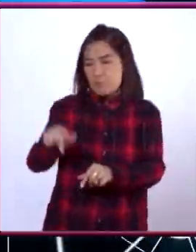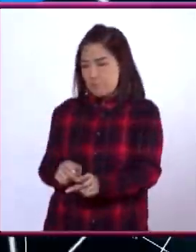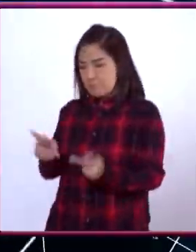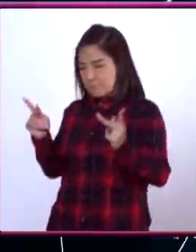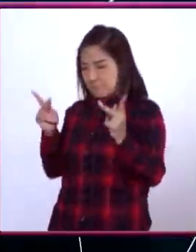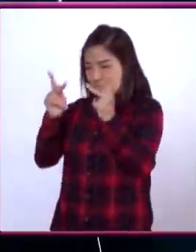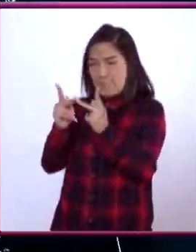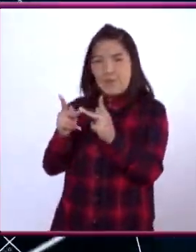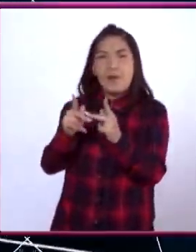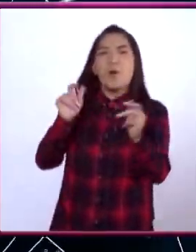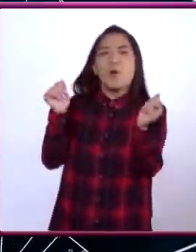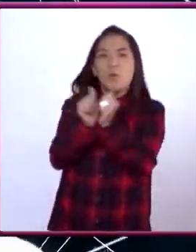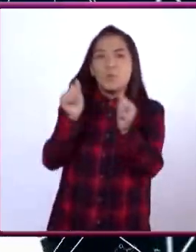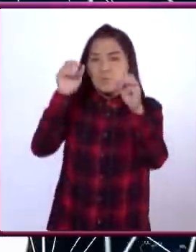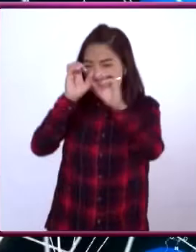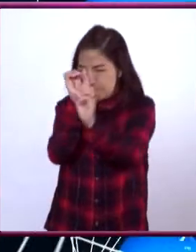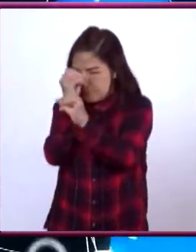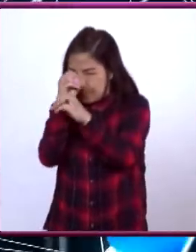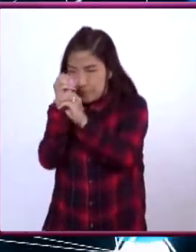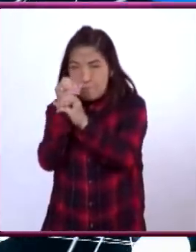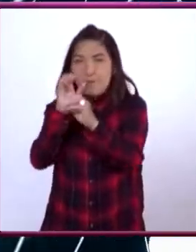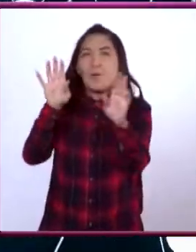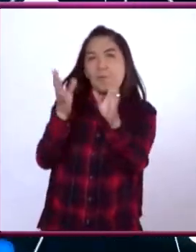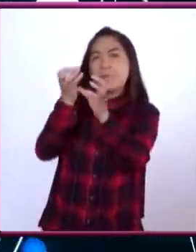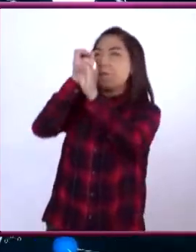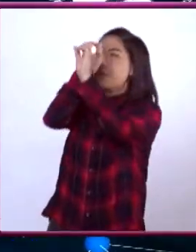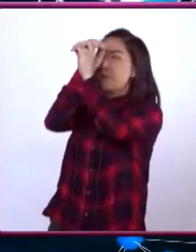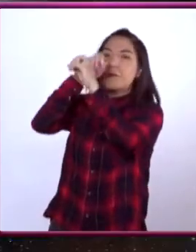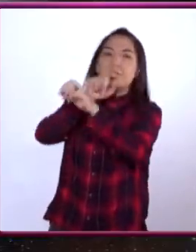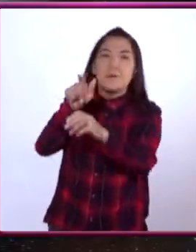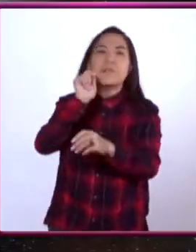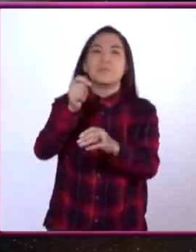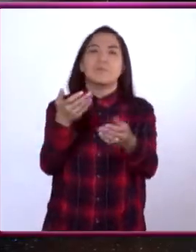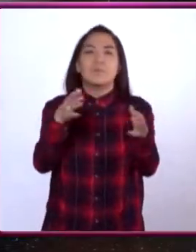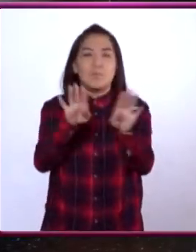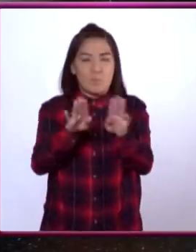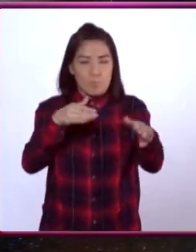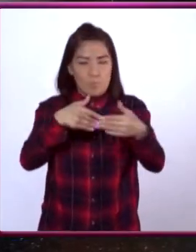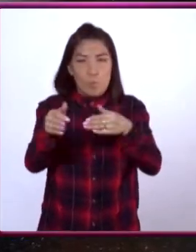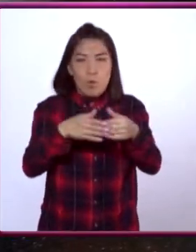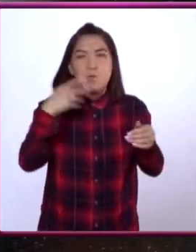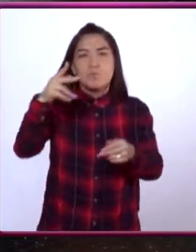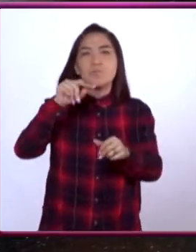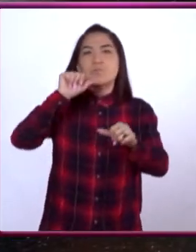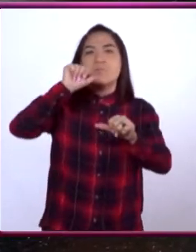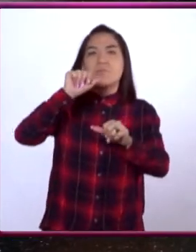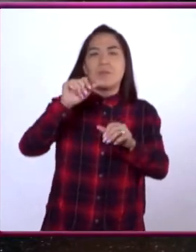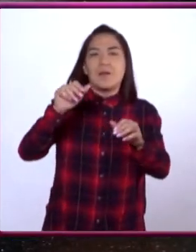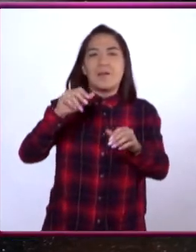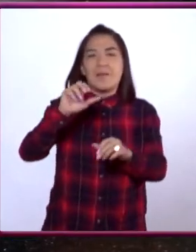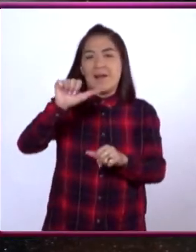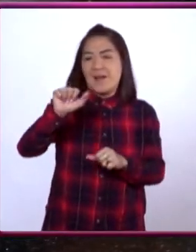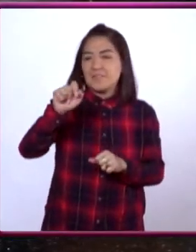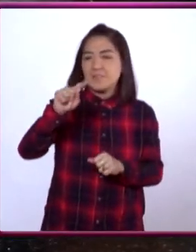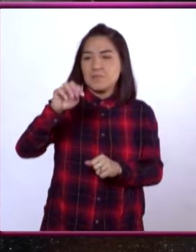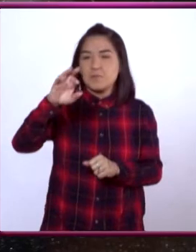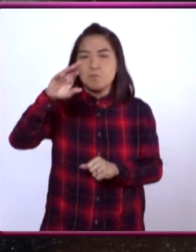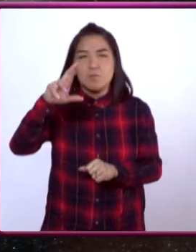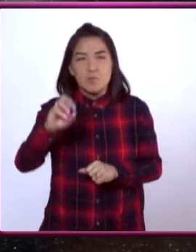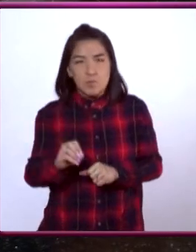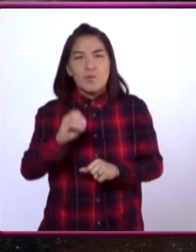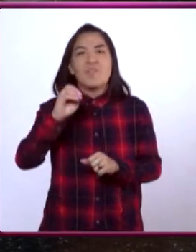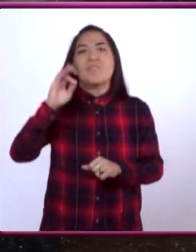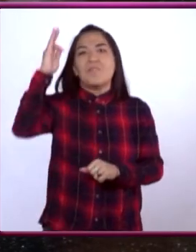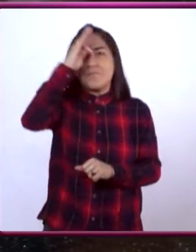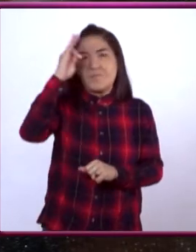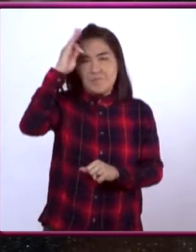se comparan con las observables. Y entonces se encajan por medio de modelos, justamente modelos astrofísicos,